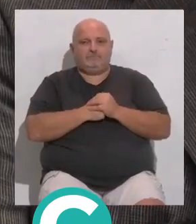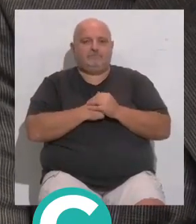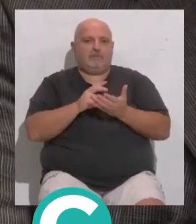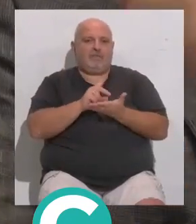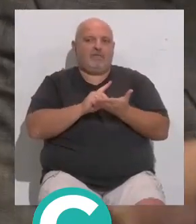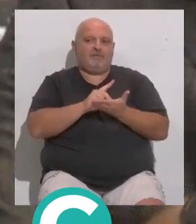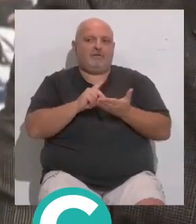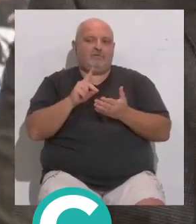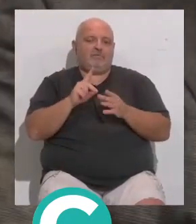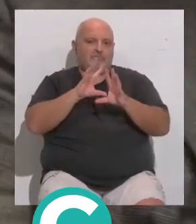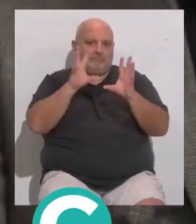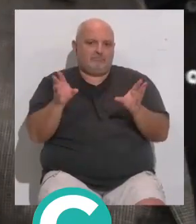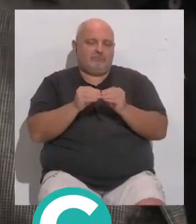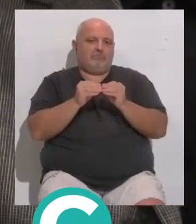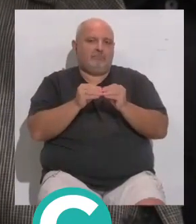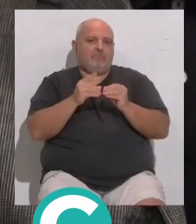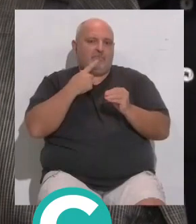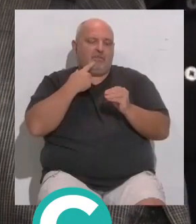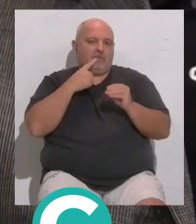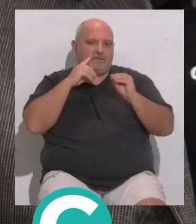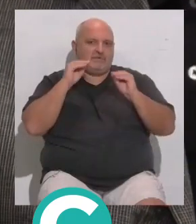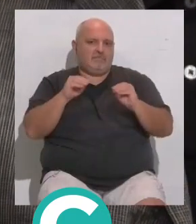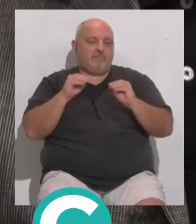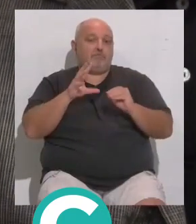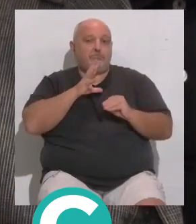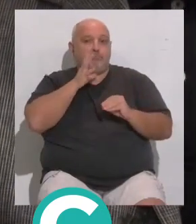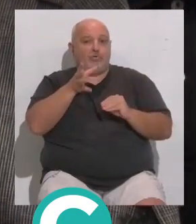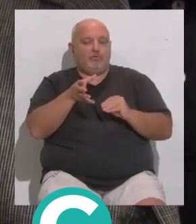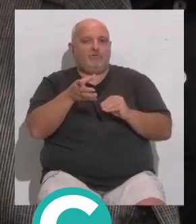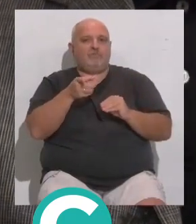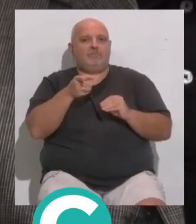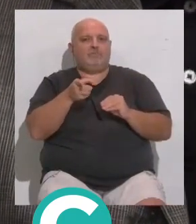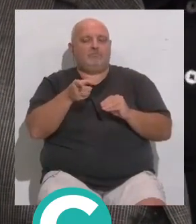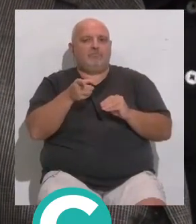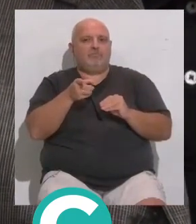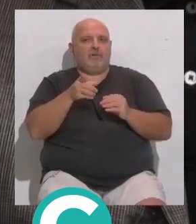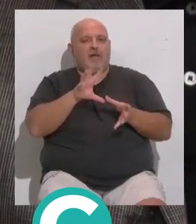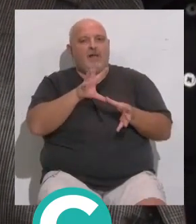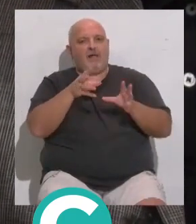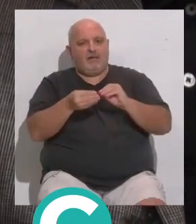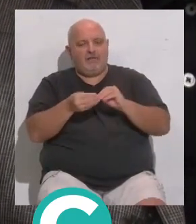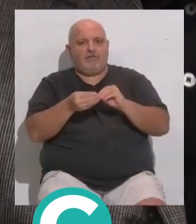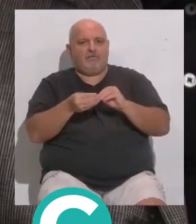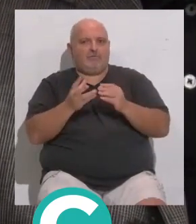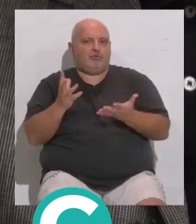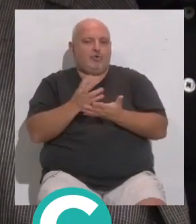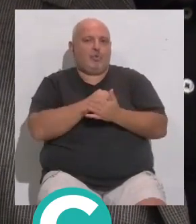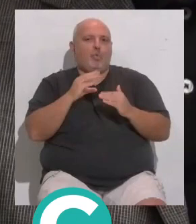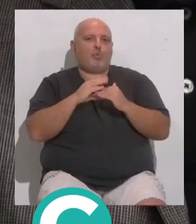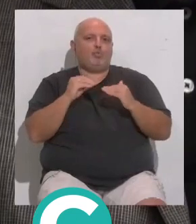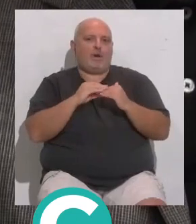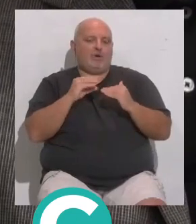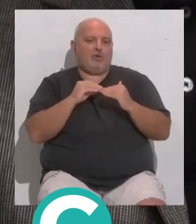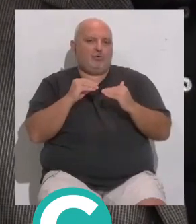datos a grosso modo, pero que sí que queremos destacar, porque lo que sí que estamos es adecuándonos a todos los usuarios